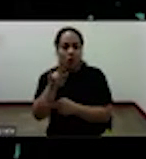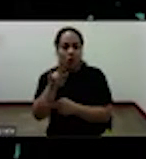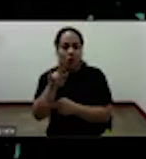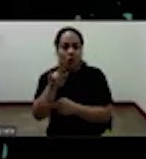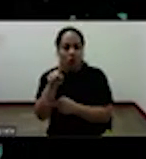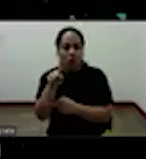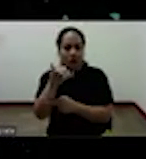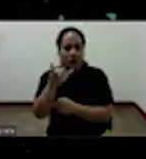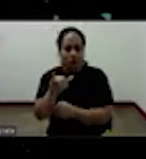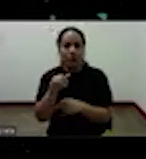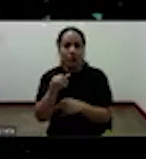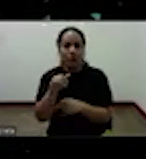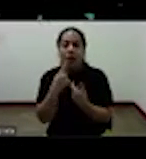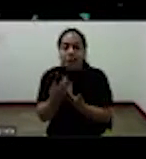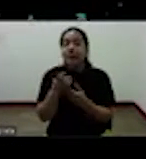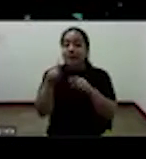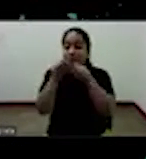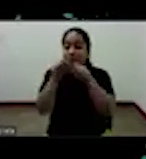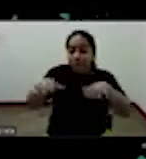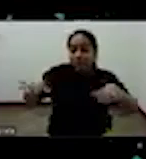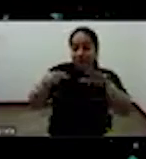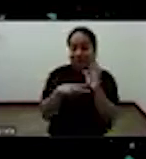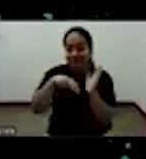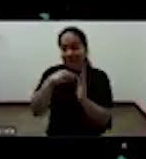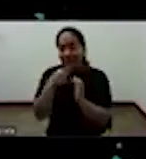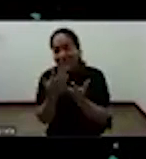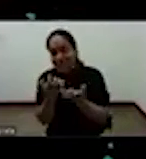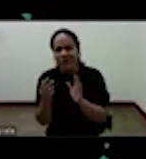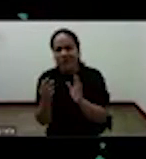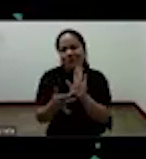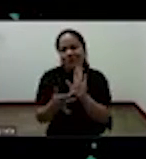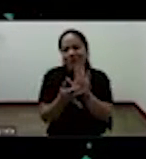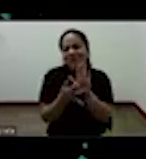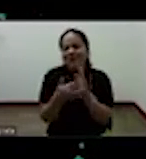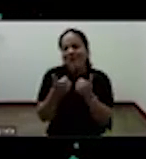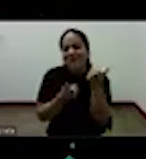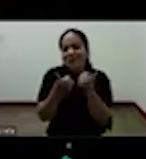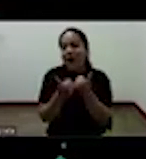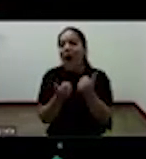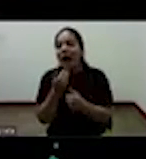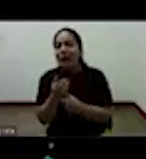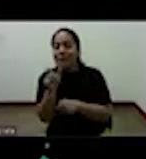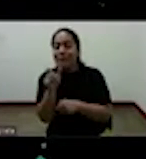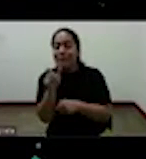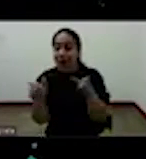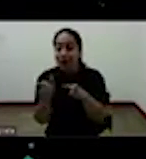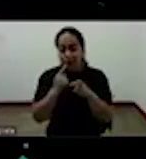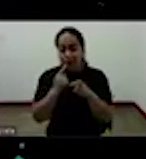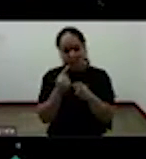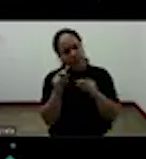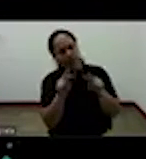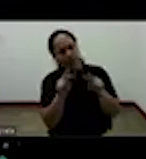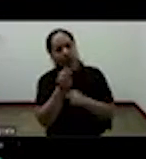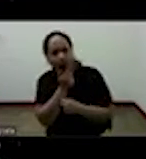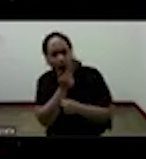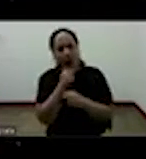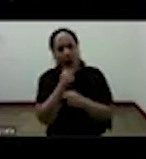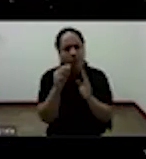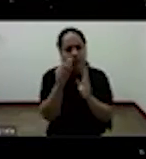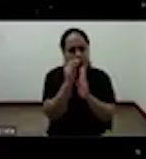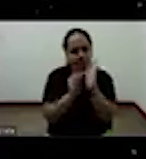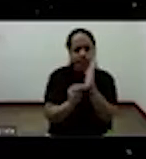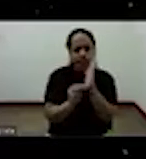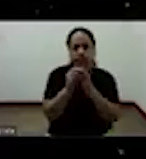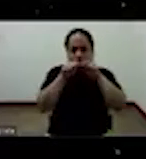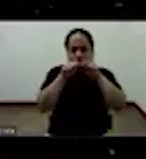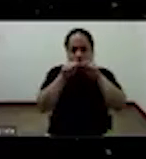La publicación, y con esto quiero referirme a que también un tipo de producción artística es este tipo de publicaciones. Este es un